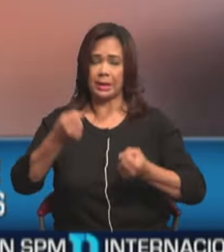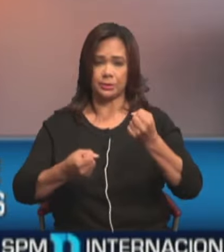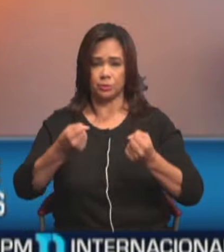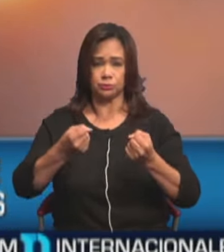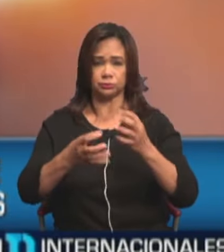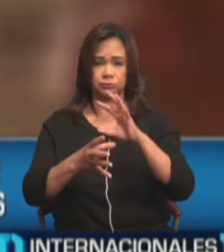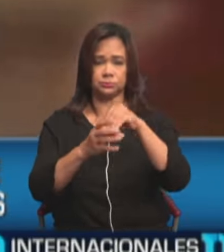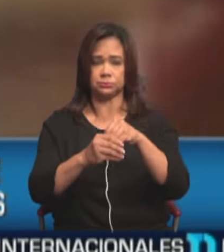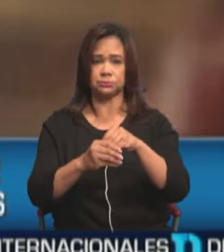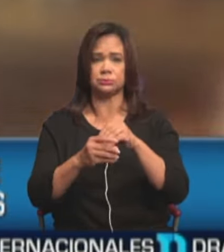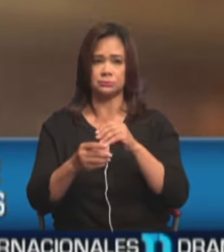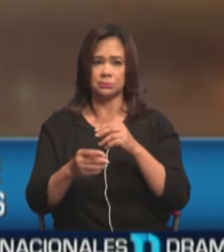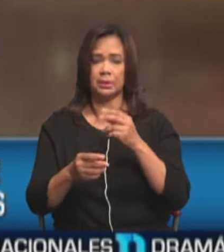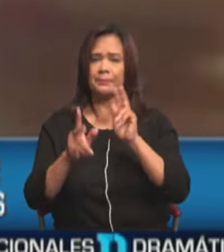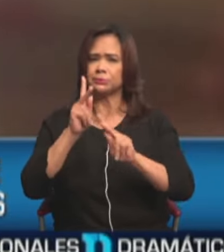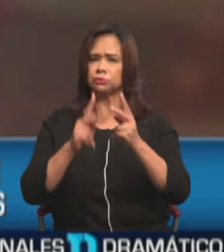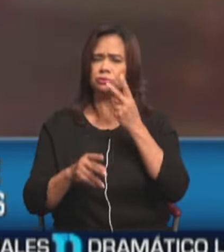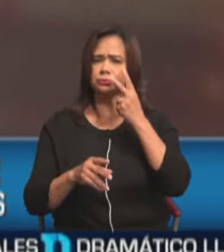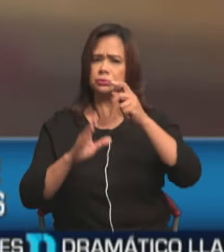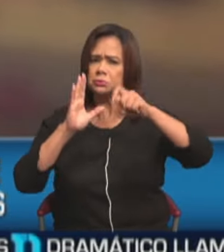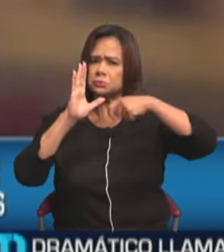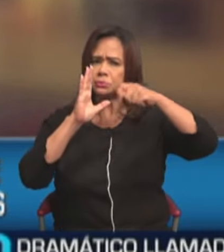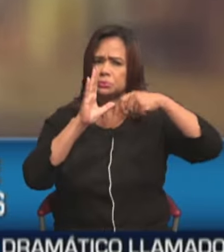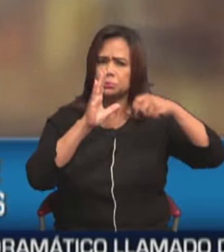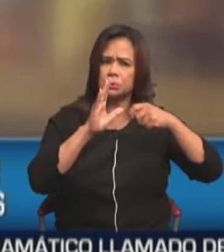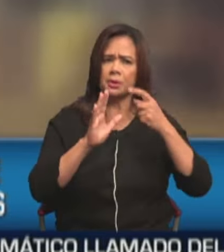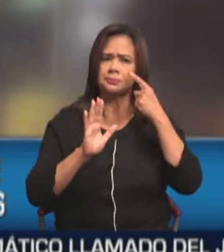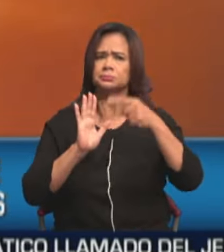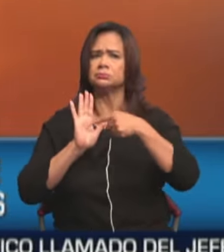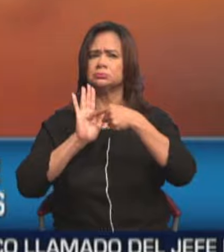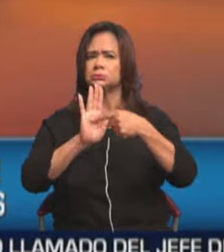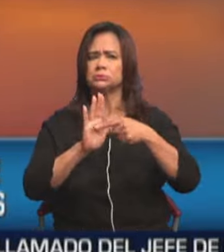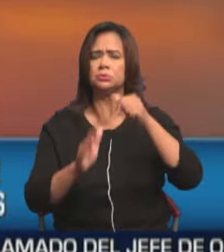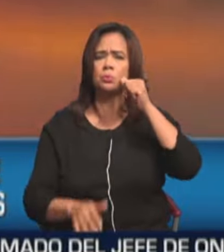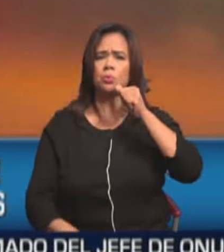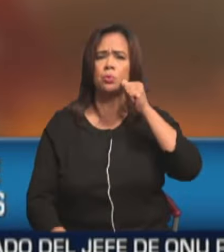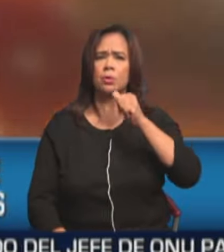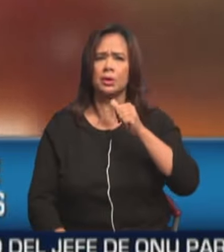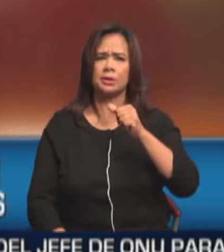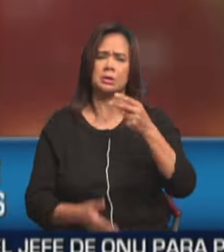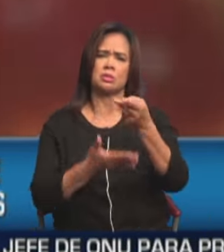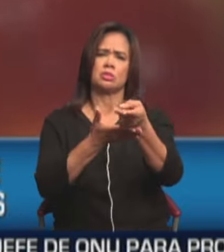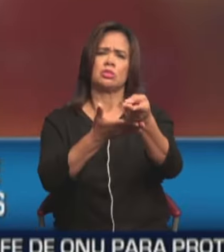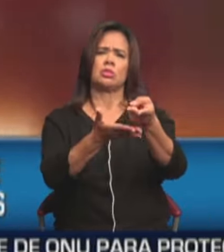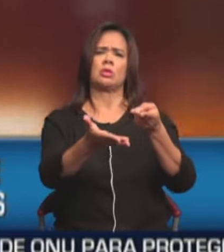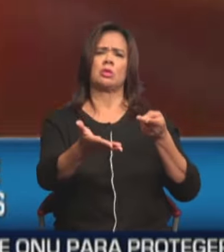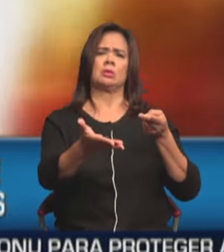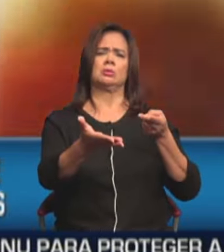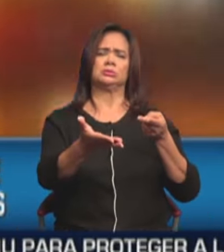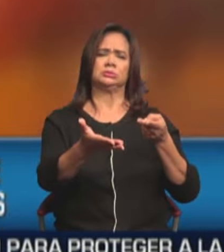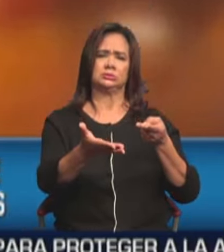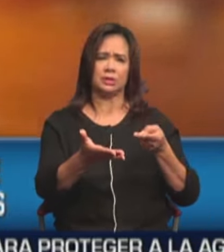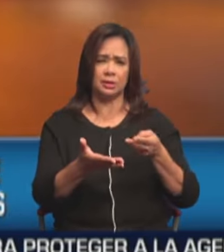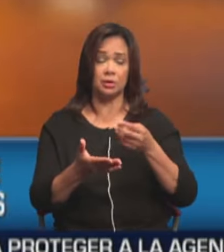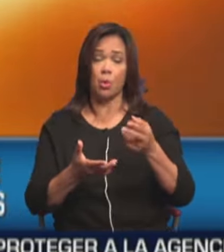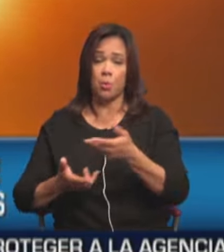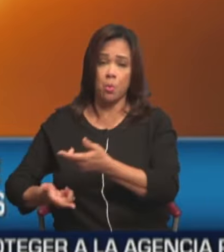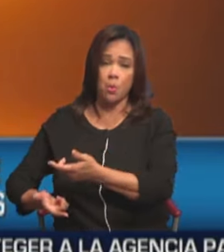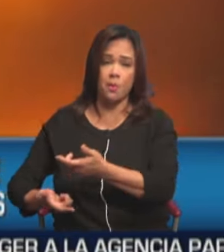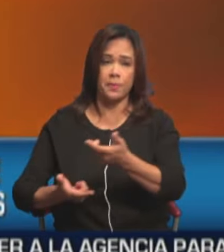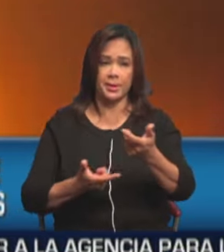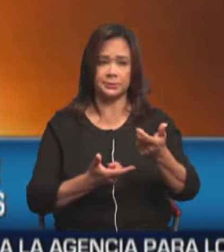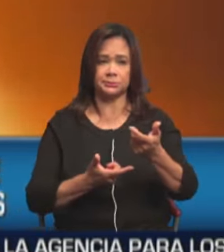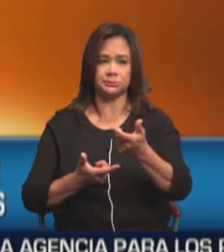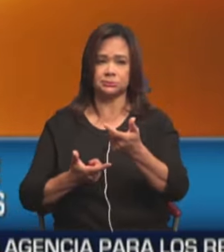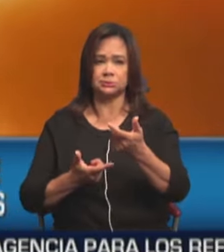involucrados testigos que grabaron el suceso mostraron a una joven tendida en el pavimento mientras los bomberos del distrito